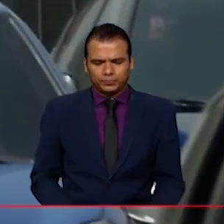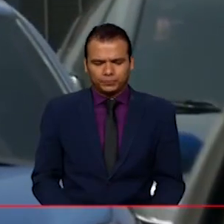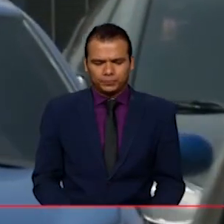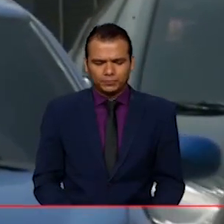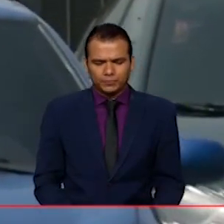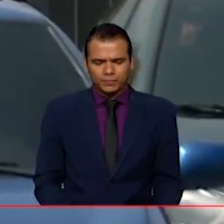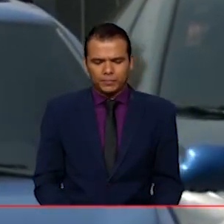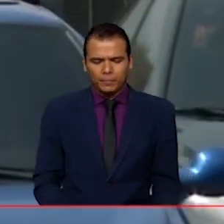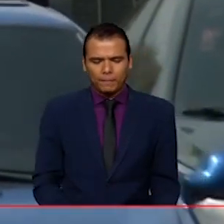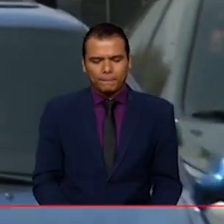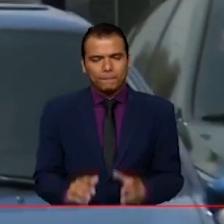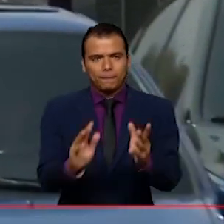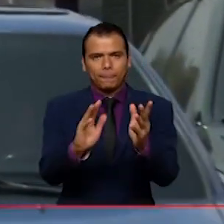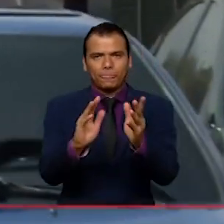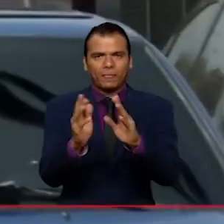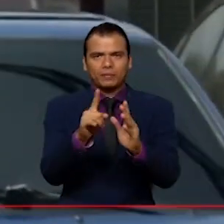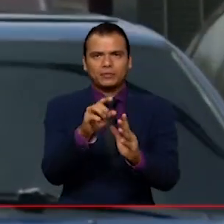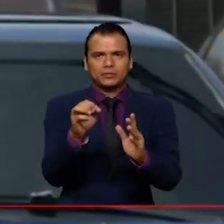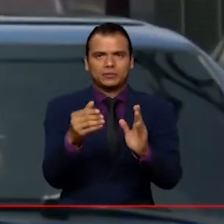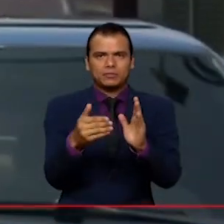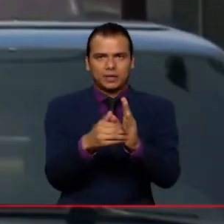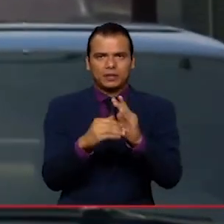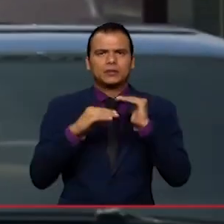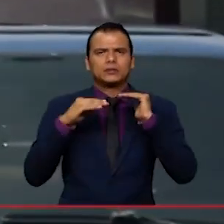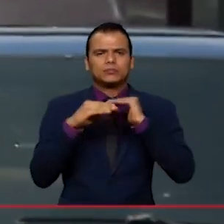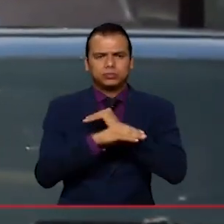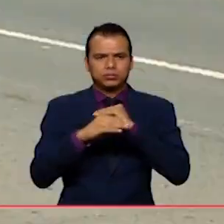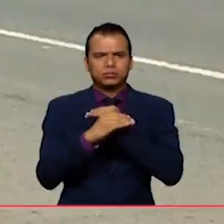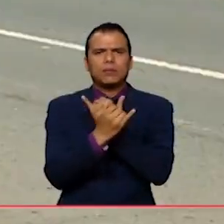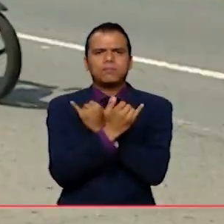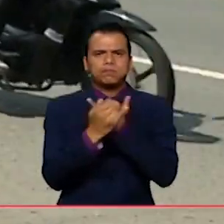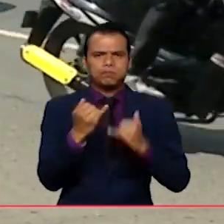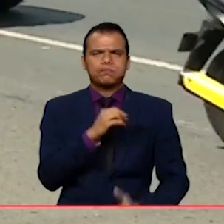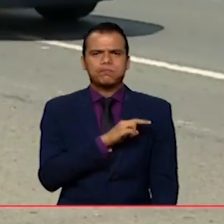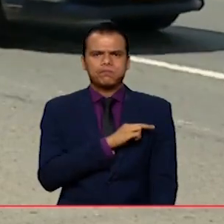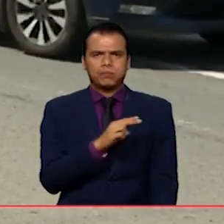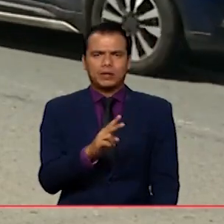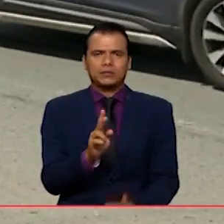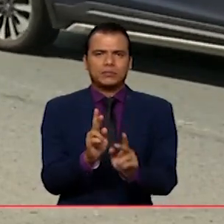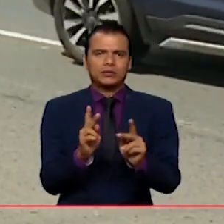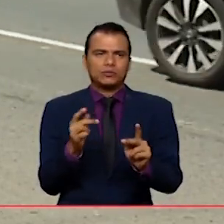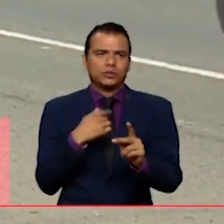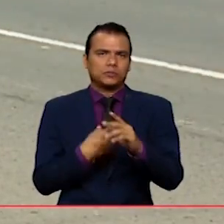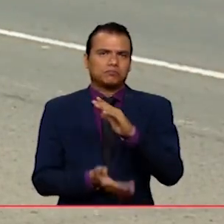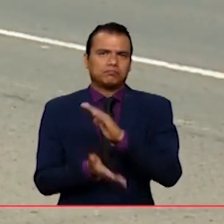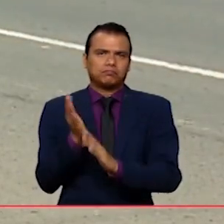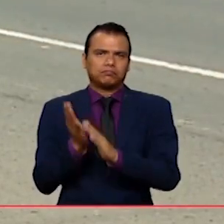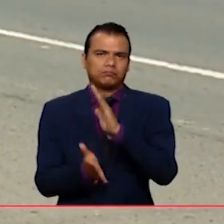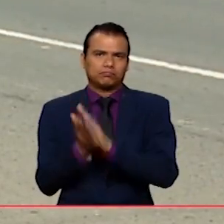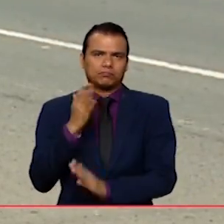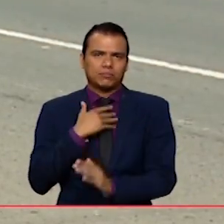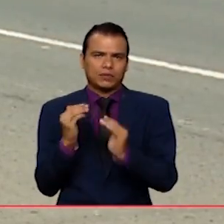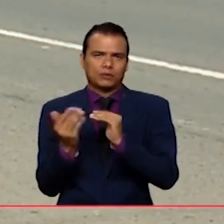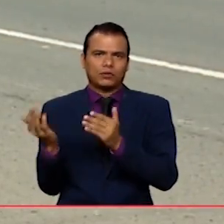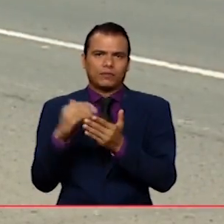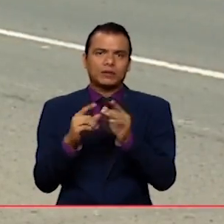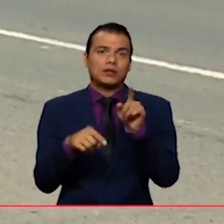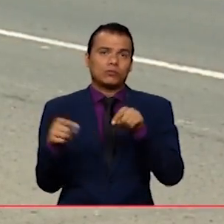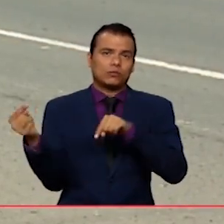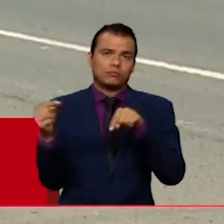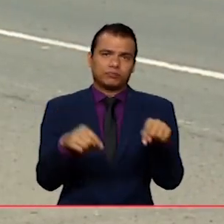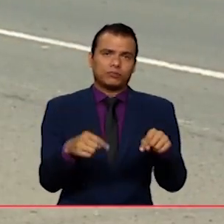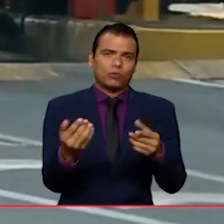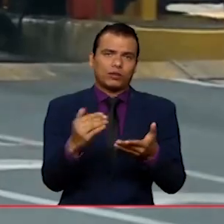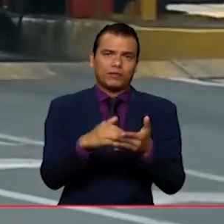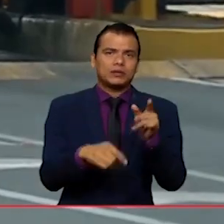Por lo menos 100.000 vehículos estarán circulando en carreteras del Valle del Cauca. Visitantes que salen hacia sus casas, los que regresan de otras zonas del país y los que